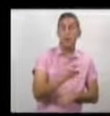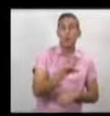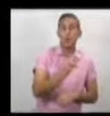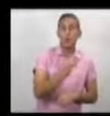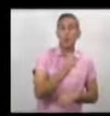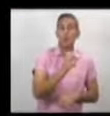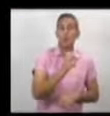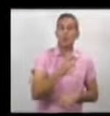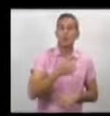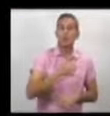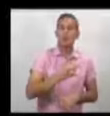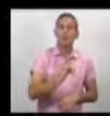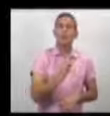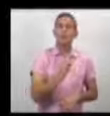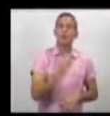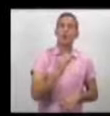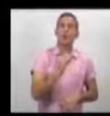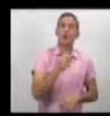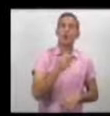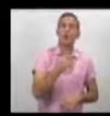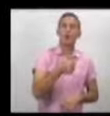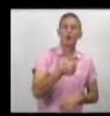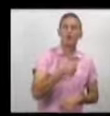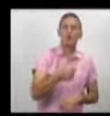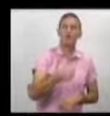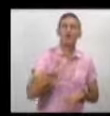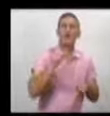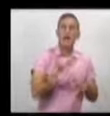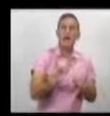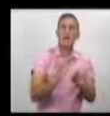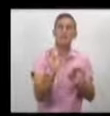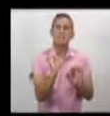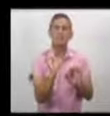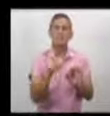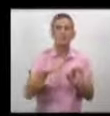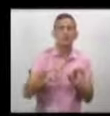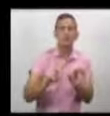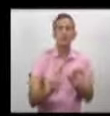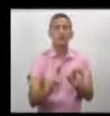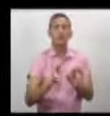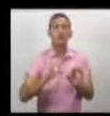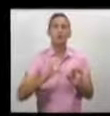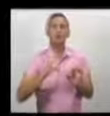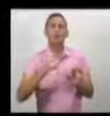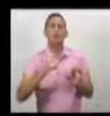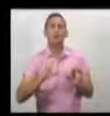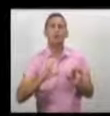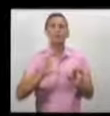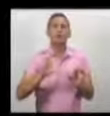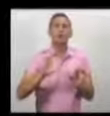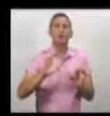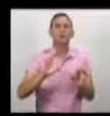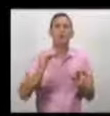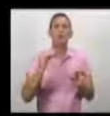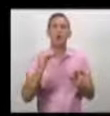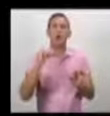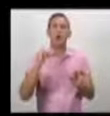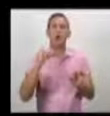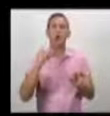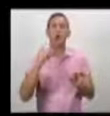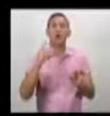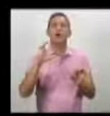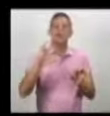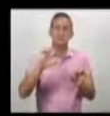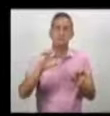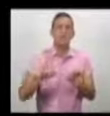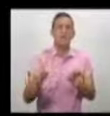encontramos una región nuclear, un nucleoide. O sea, no está definido ese núcleo por una